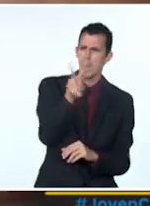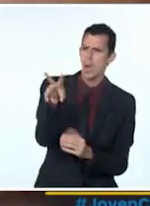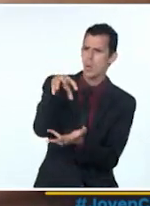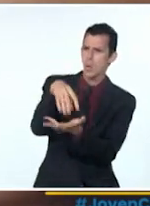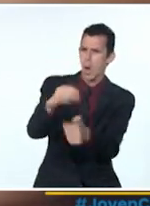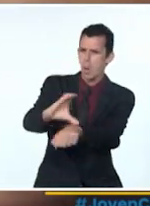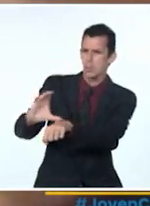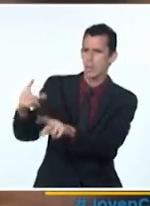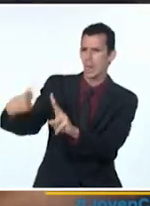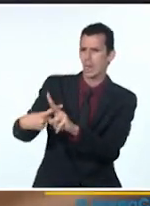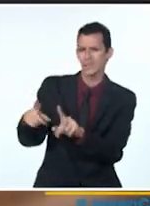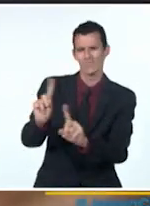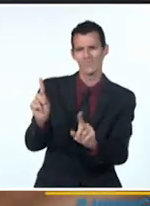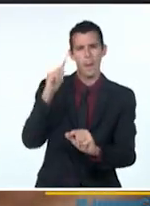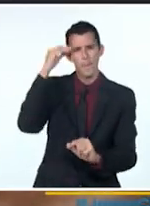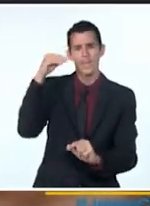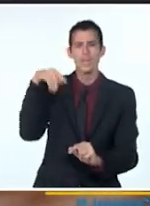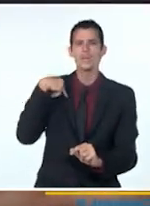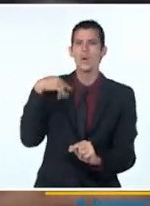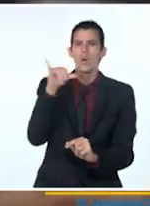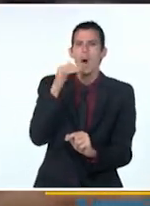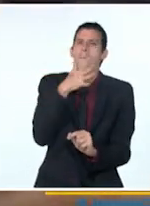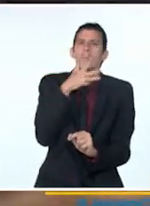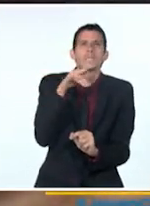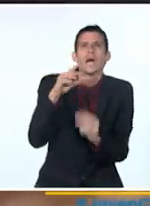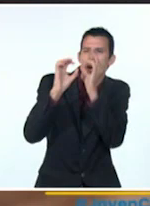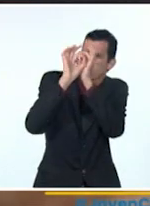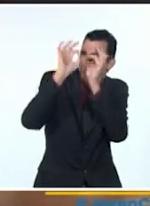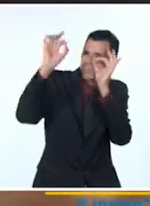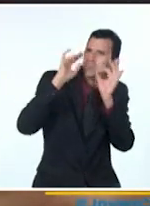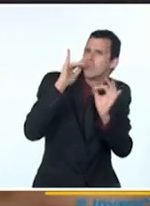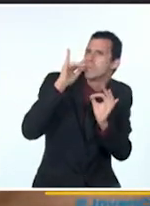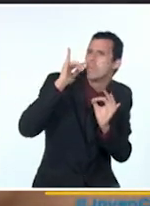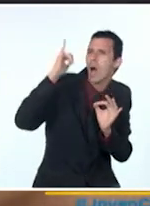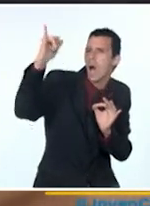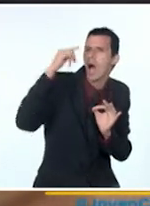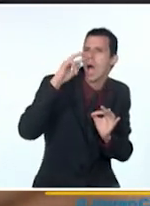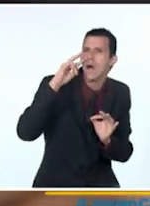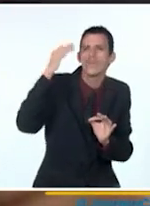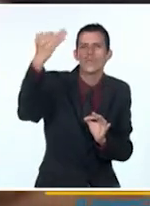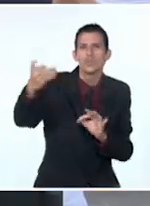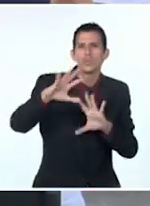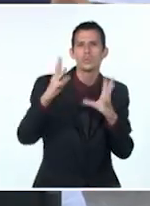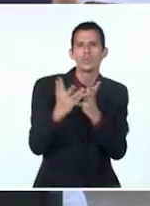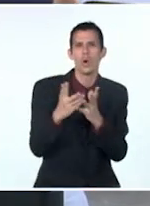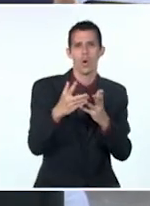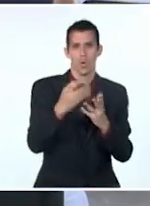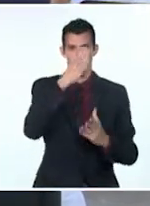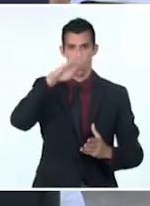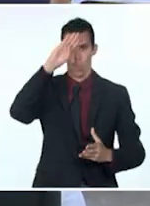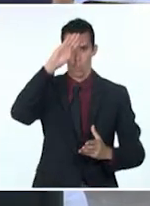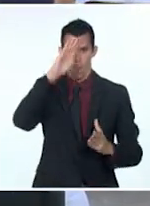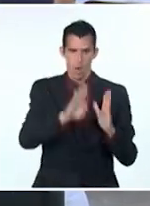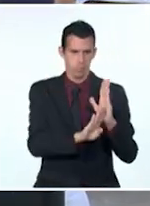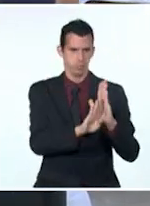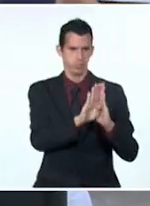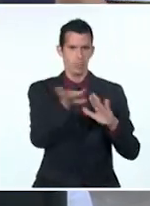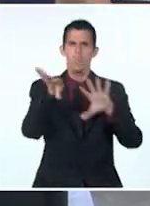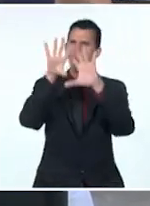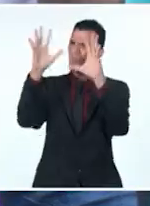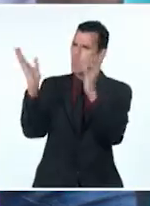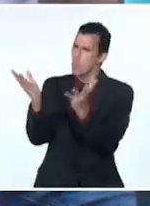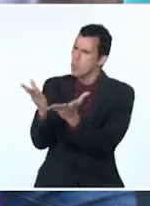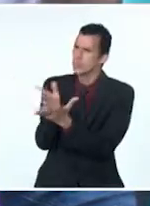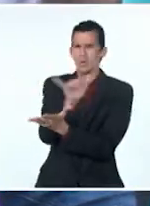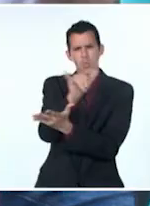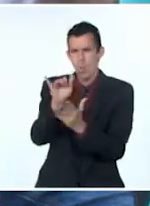escrutar el infinito universo de un futuro para la patria y para el mundo. Esta mañana se desarrolló en la comunidad